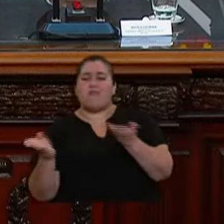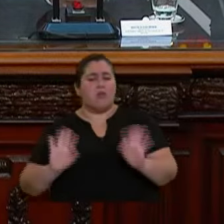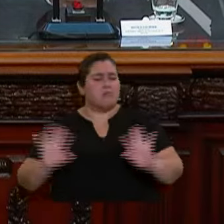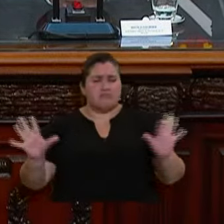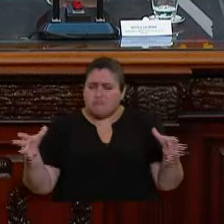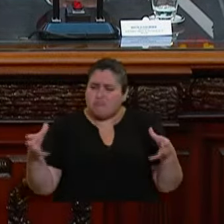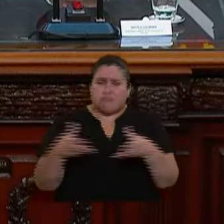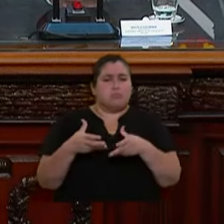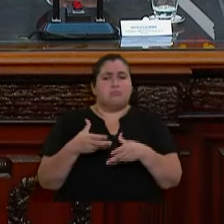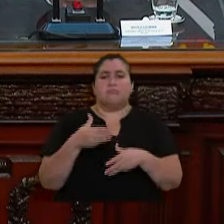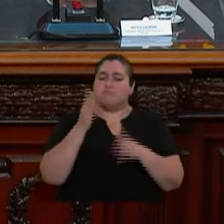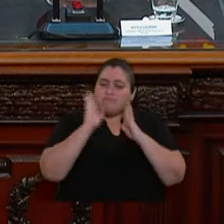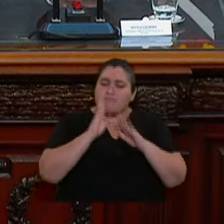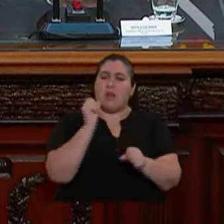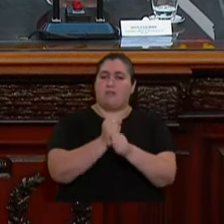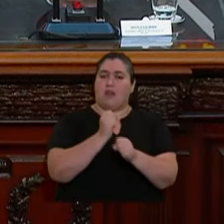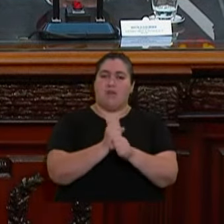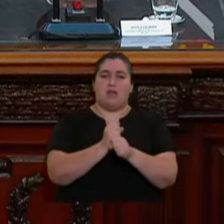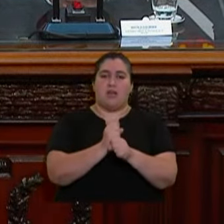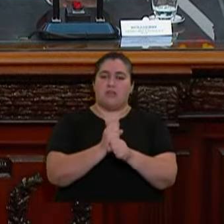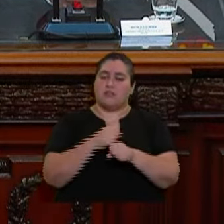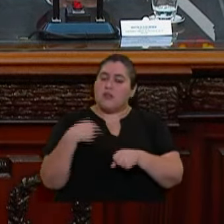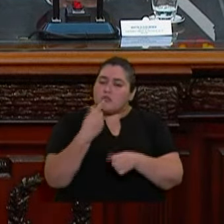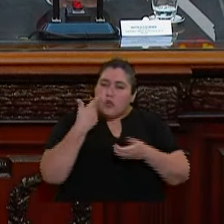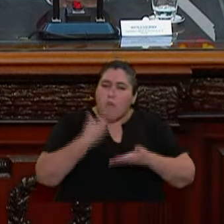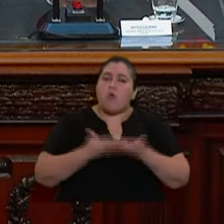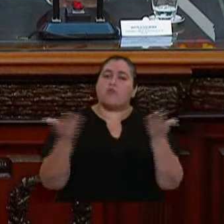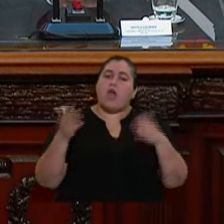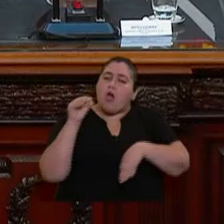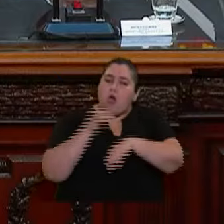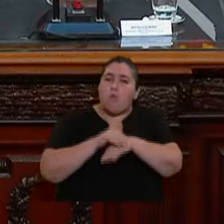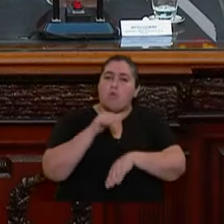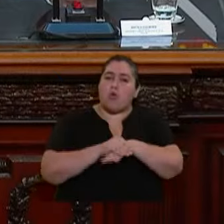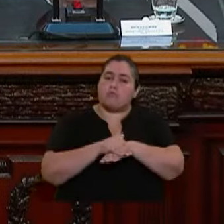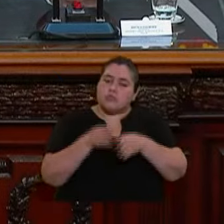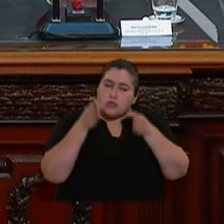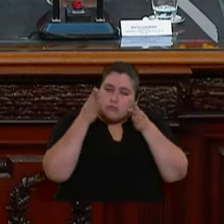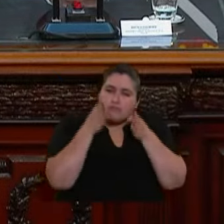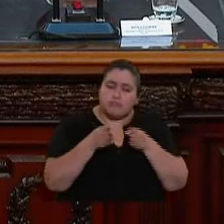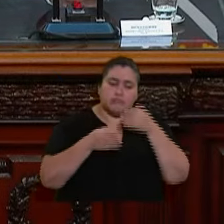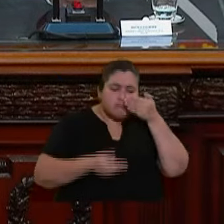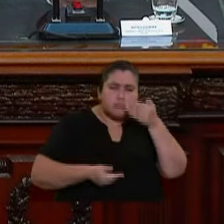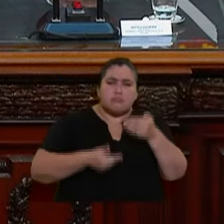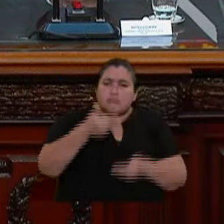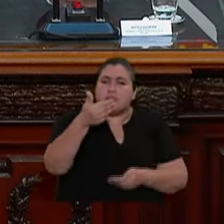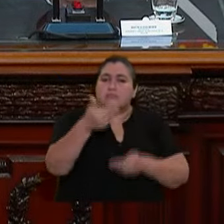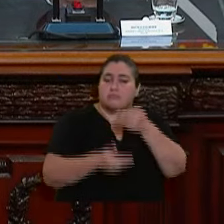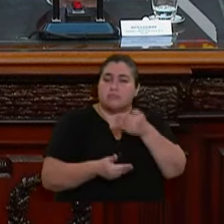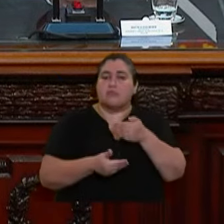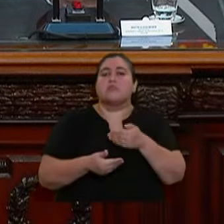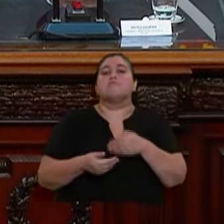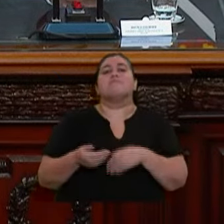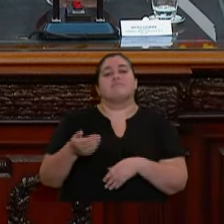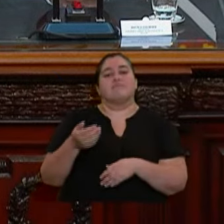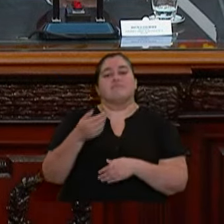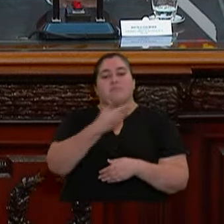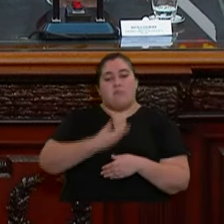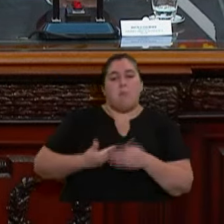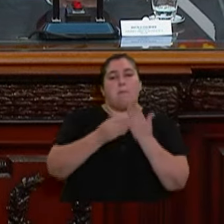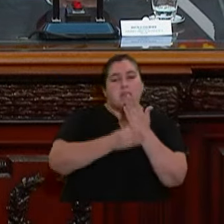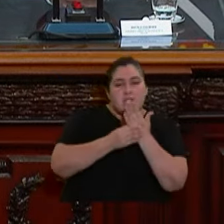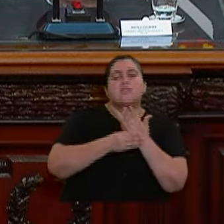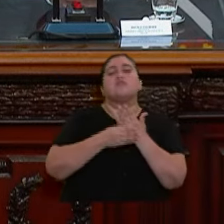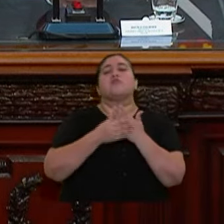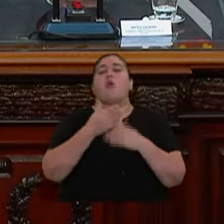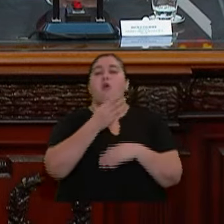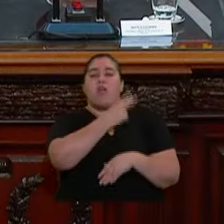defendido. Para mostrar el compromiso del Gobierno de avanzar en esta dirección, he instrumentado al Jefe de Gabinete, al Ministro de Economía